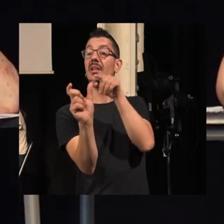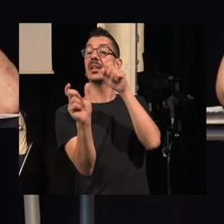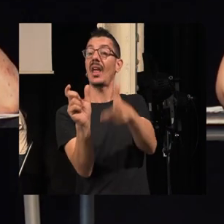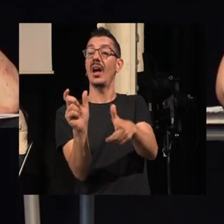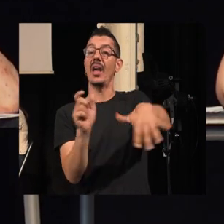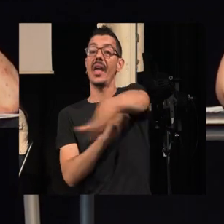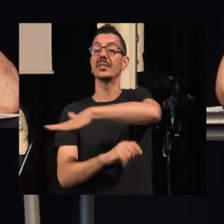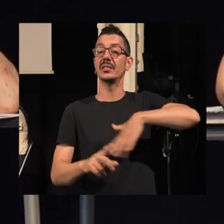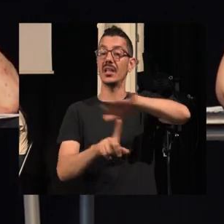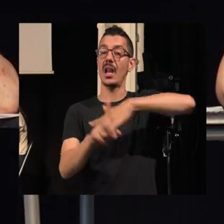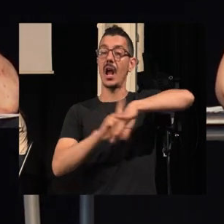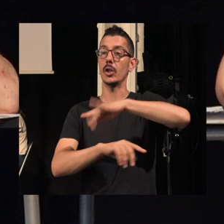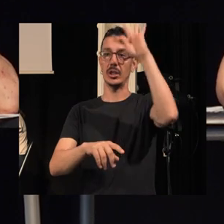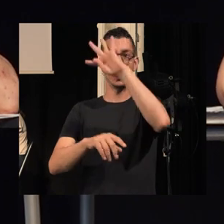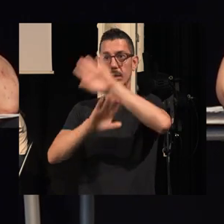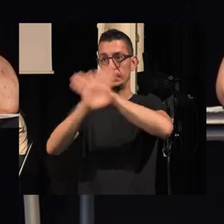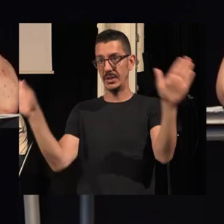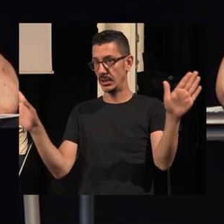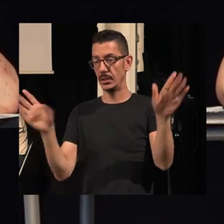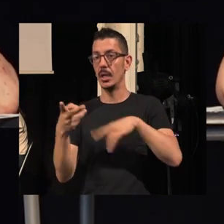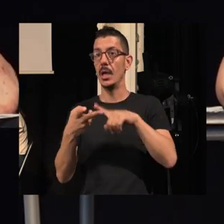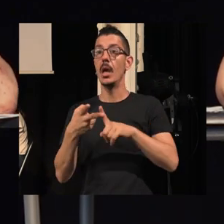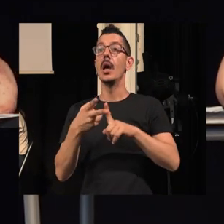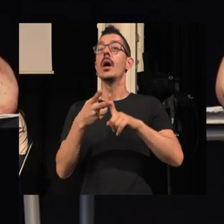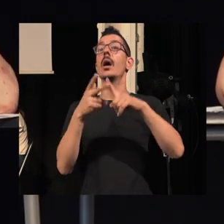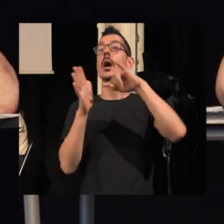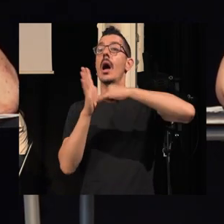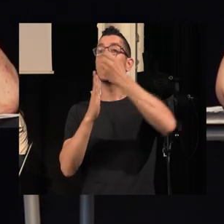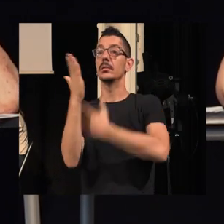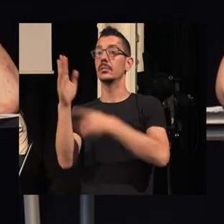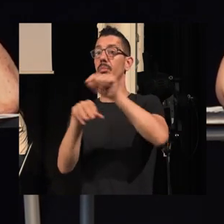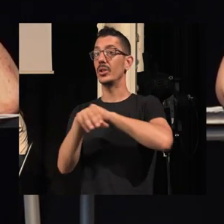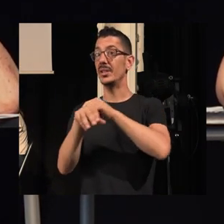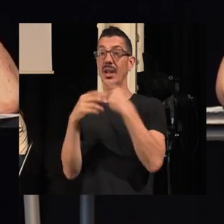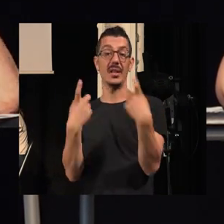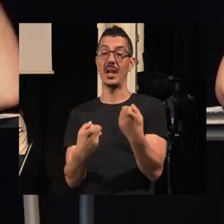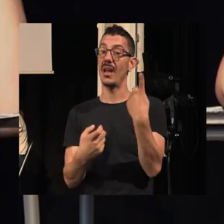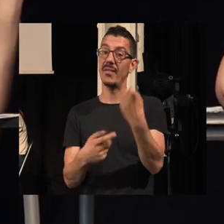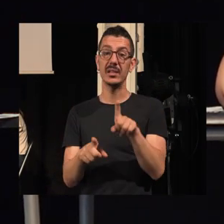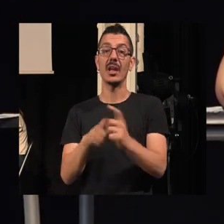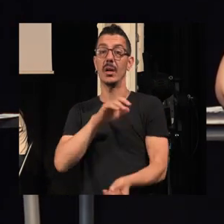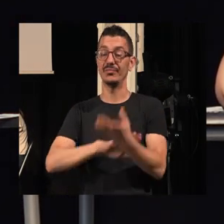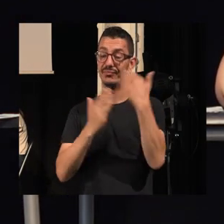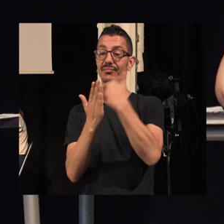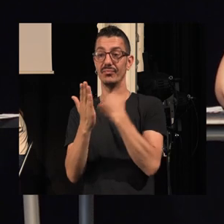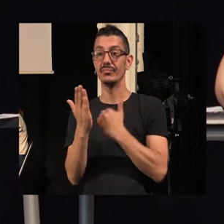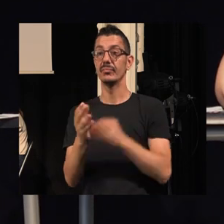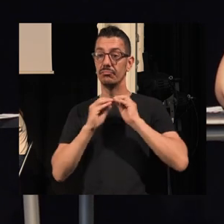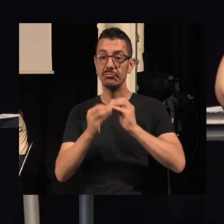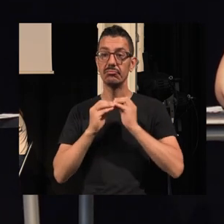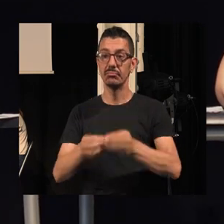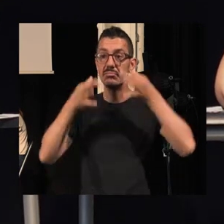escenario teórico, una agenda política activista necesaria, con todas sus